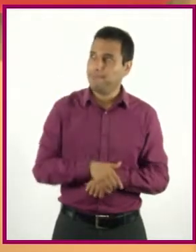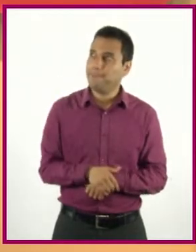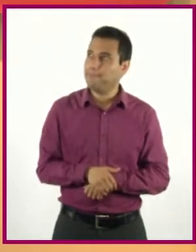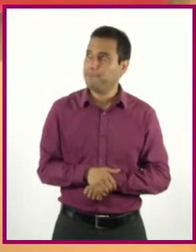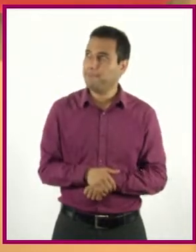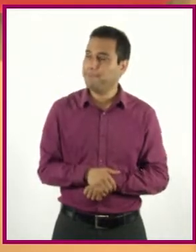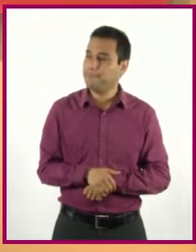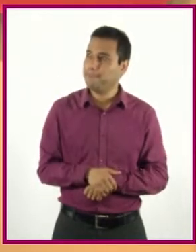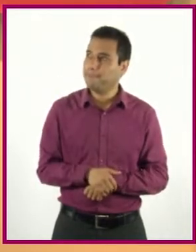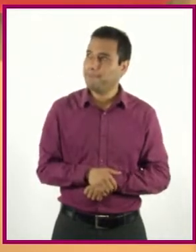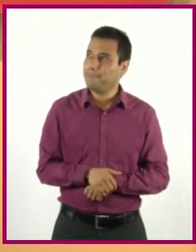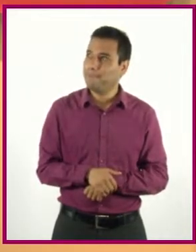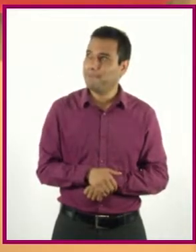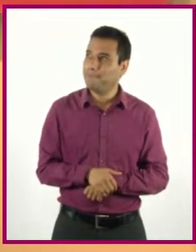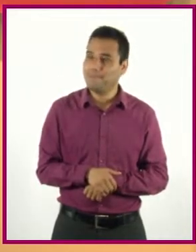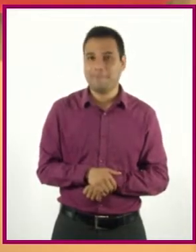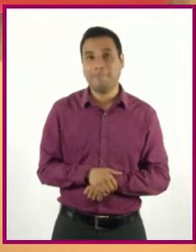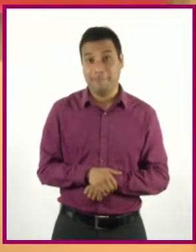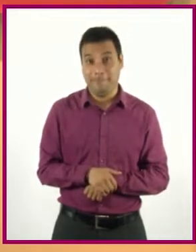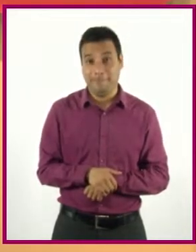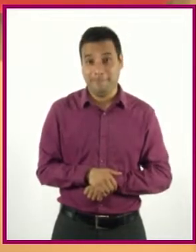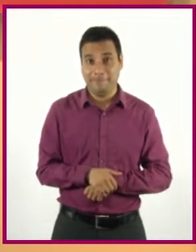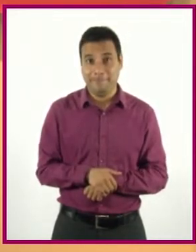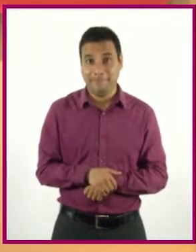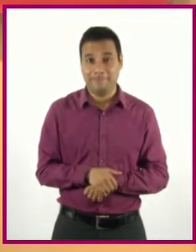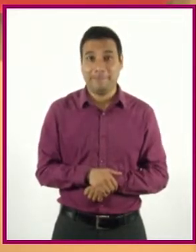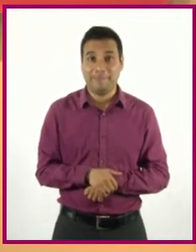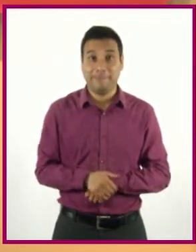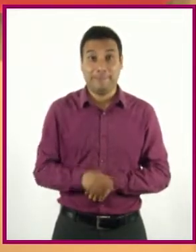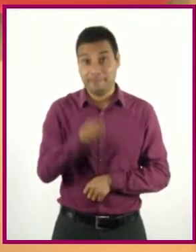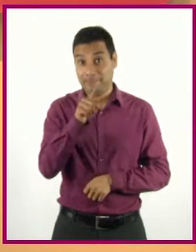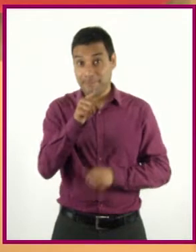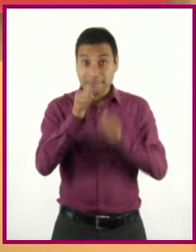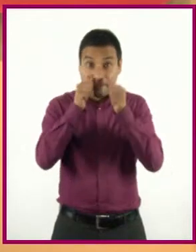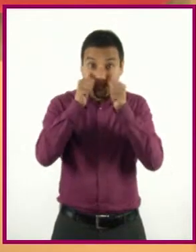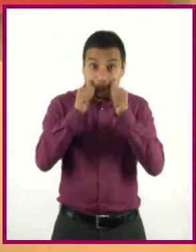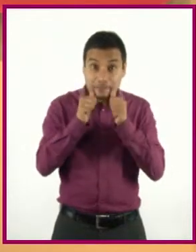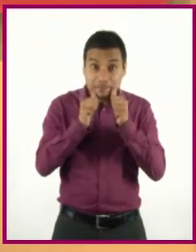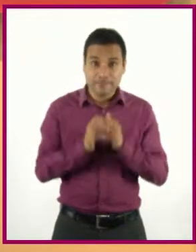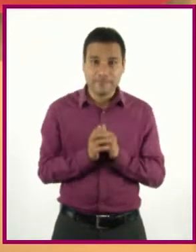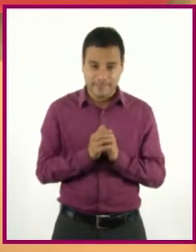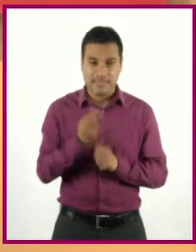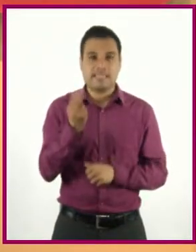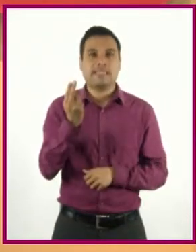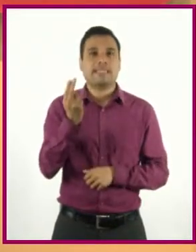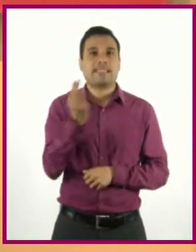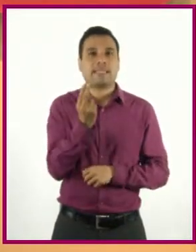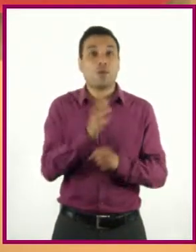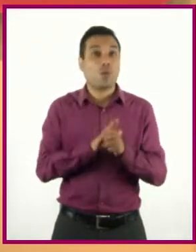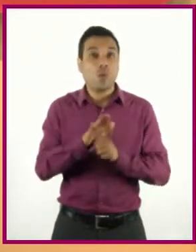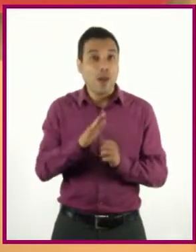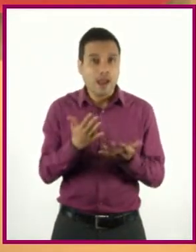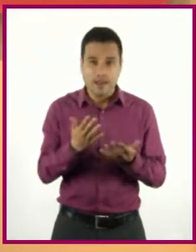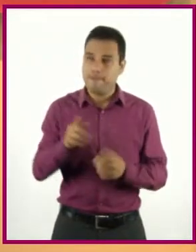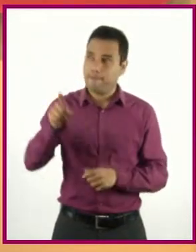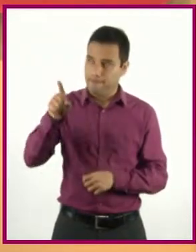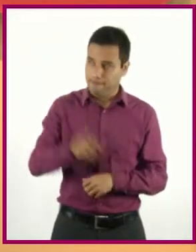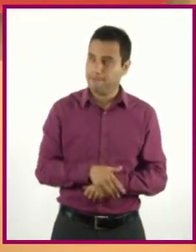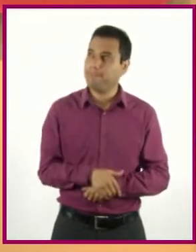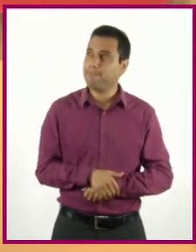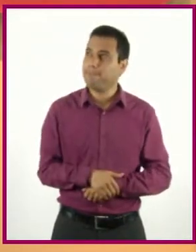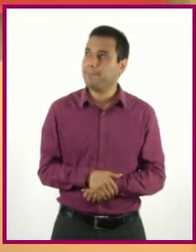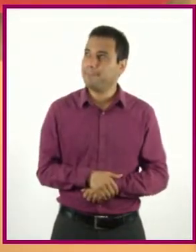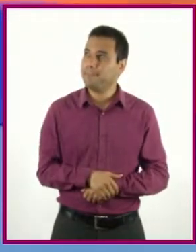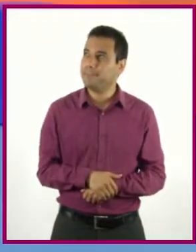lápiz o bolígrafo y su libro de texto. Si tienen alguna discapacidad visual, tengan listas sus hojas Leyer, regleta